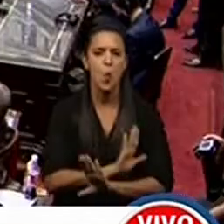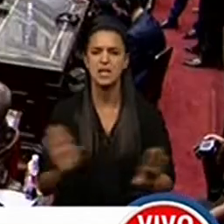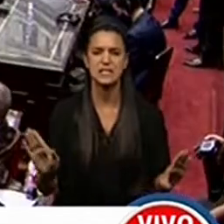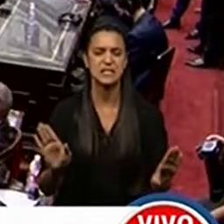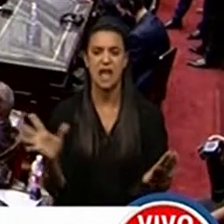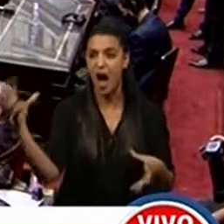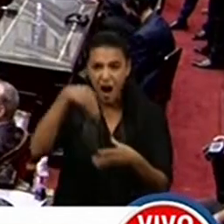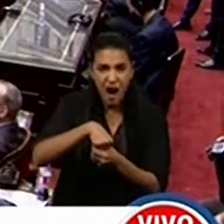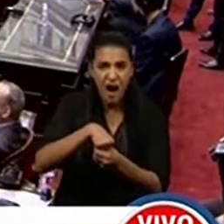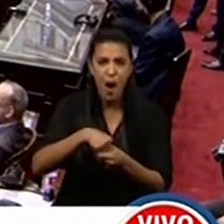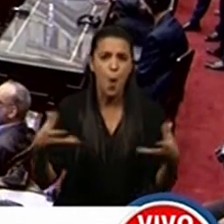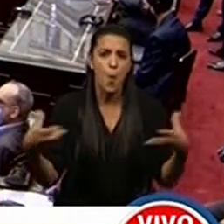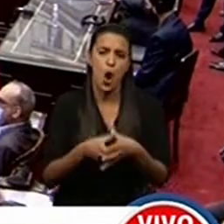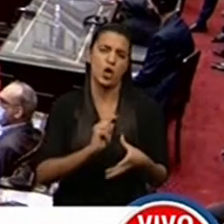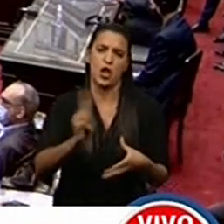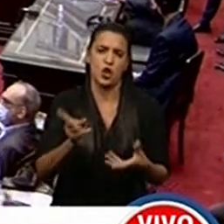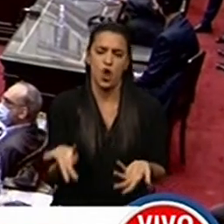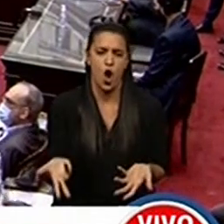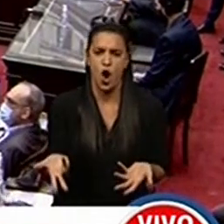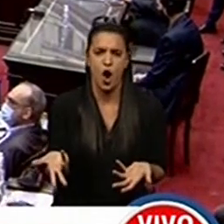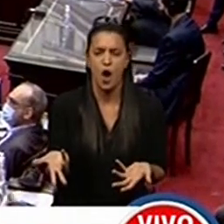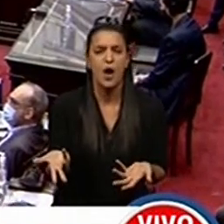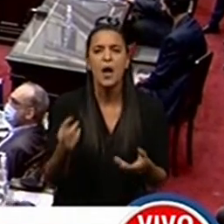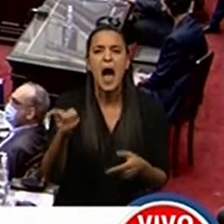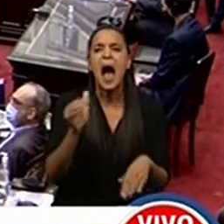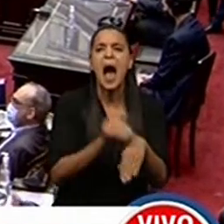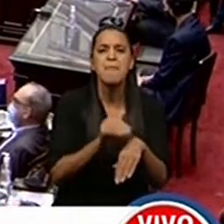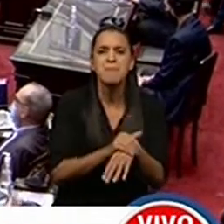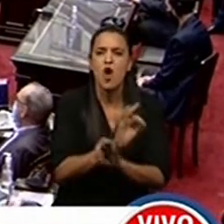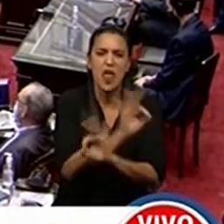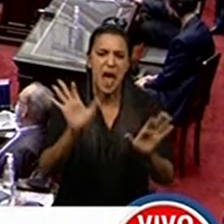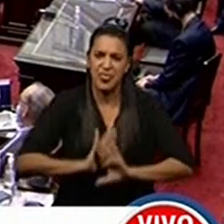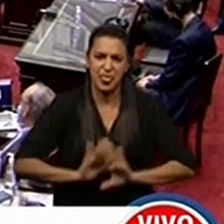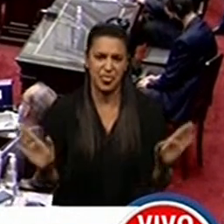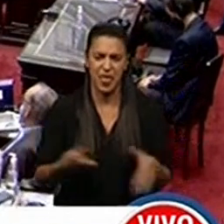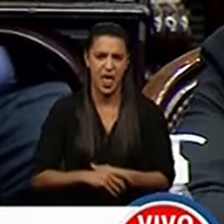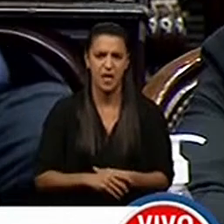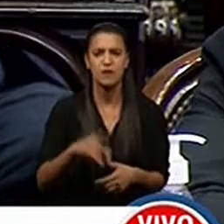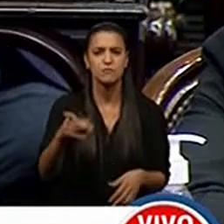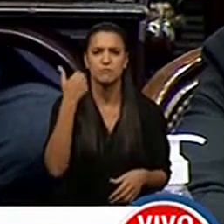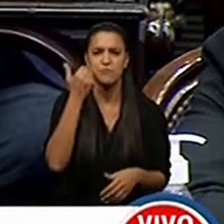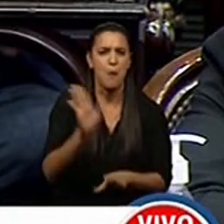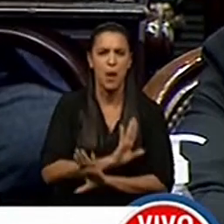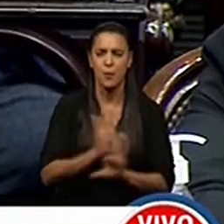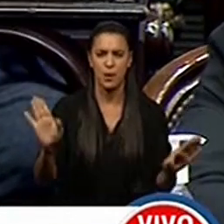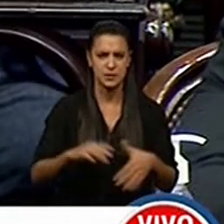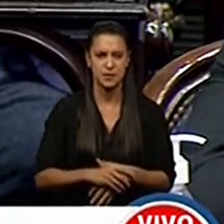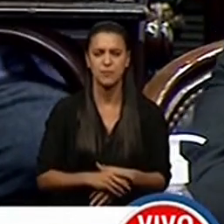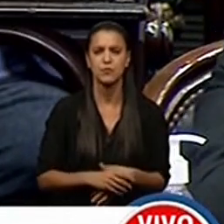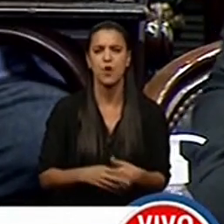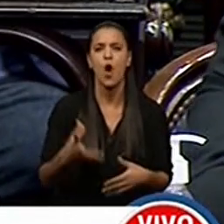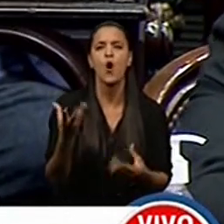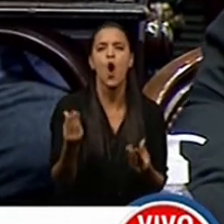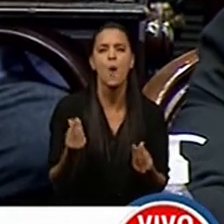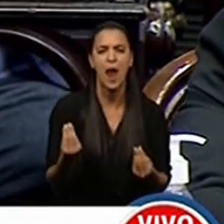No merece integrar el bloque de usted. No merece ser amigo de nadie. Es un cobarde.